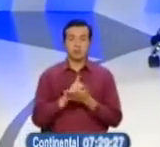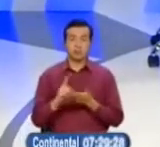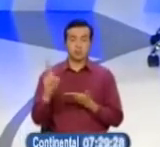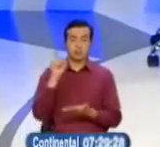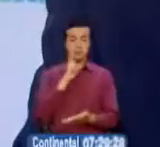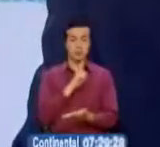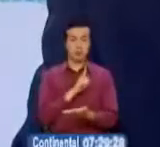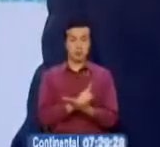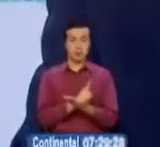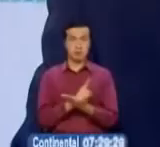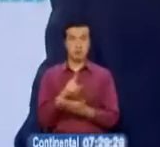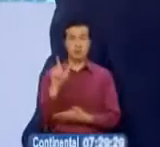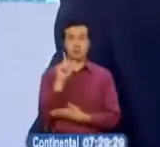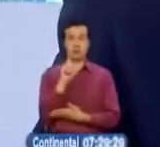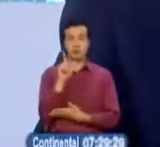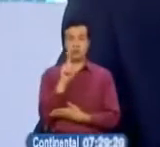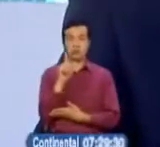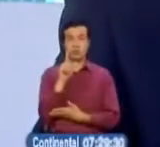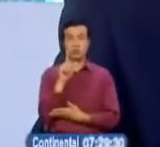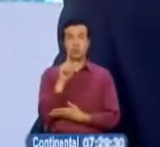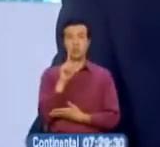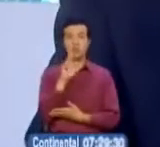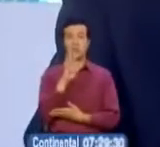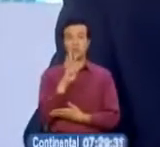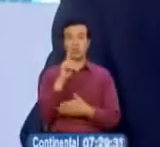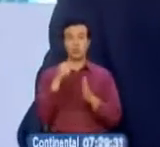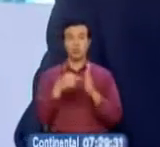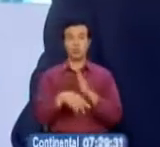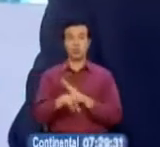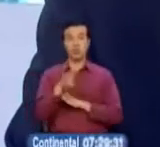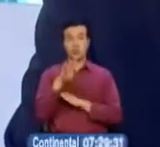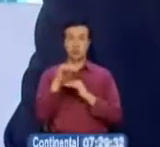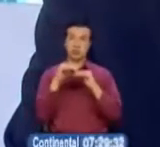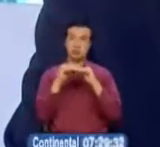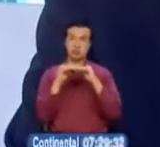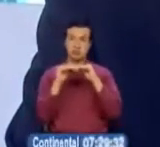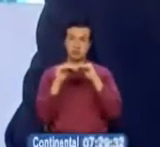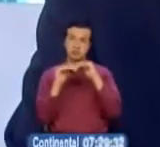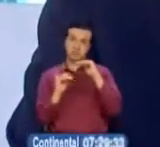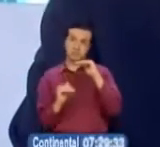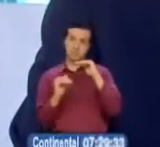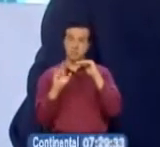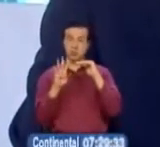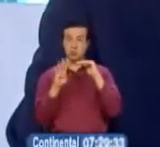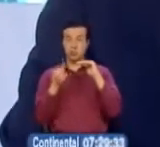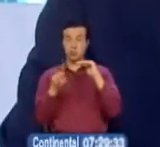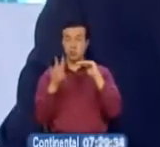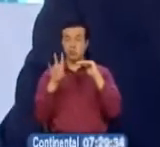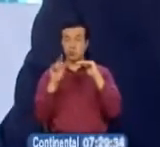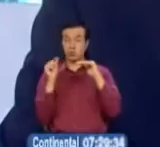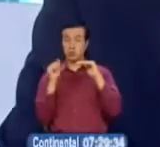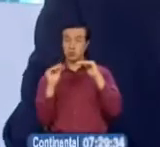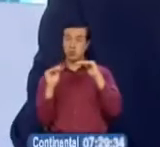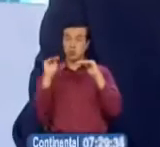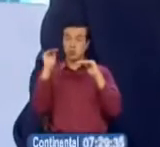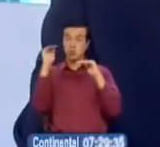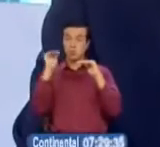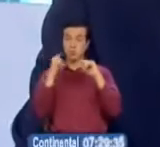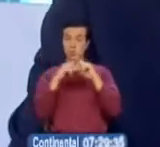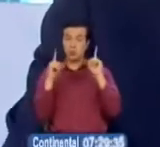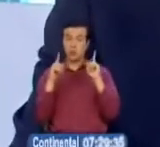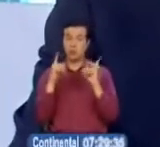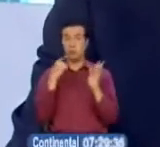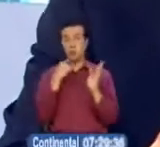pasada, si no me equivoco, el día lunes, tuvo una magnitud de 4.7 que todavía podemos decir que es pequeña la magnitud, pero si esto